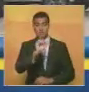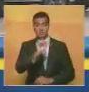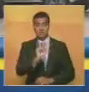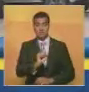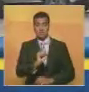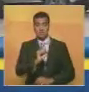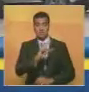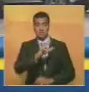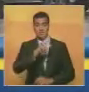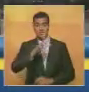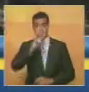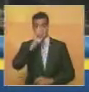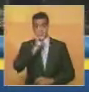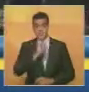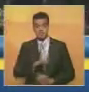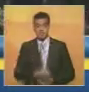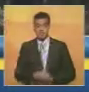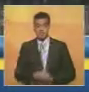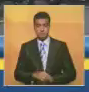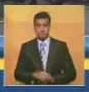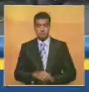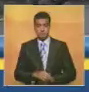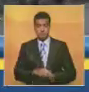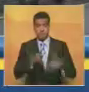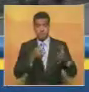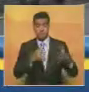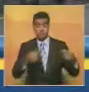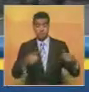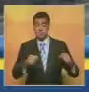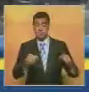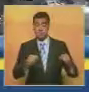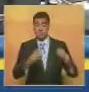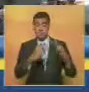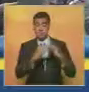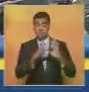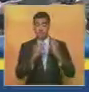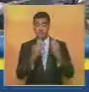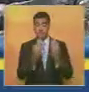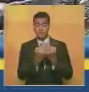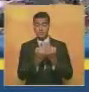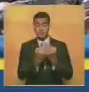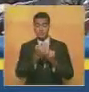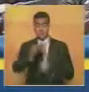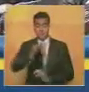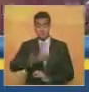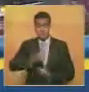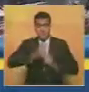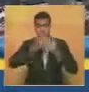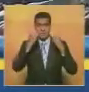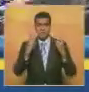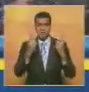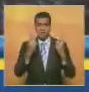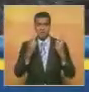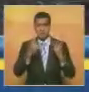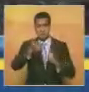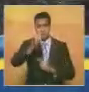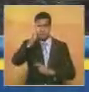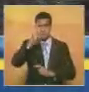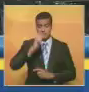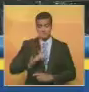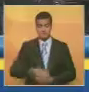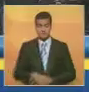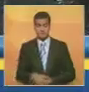amado de 33 años cuando estacionaba su moto en casa de un familiar un delincuente lo sorprendió y le disparó